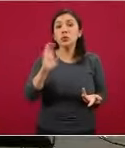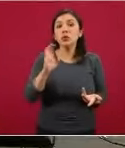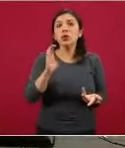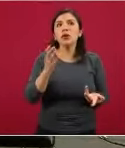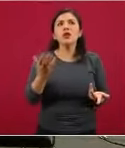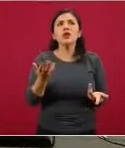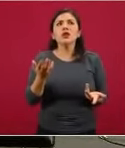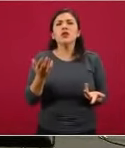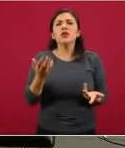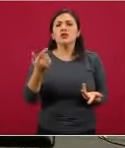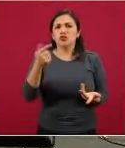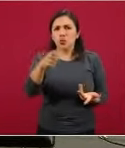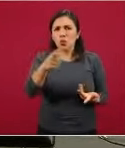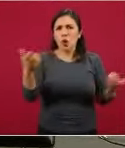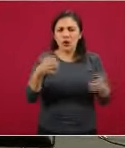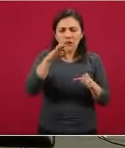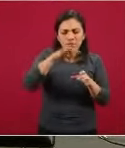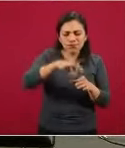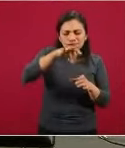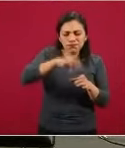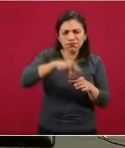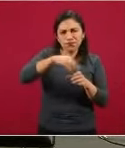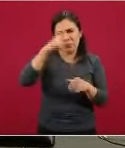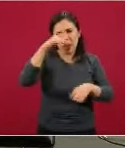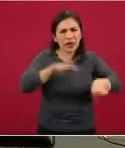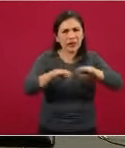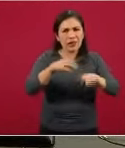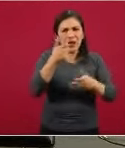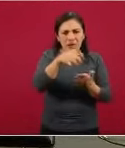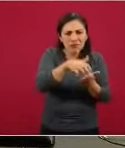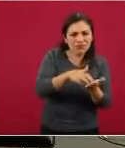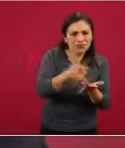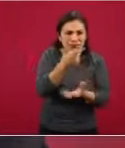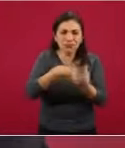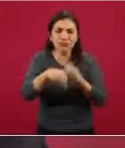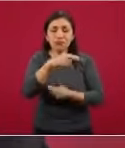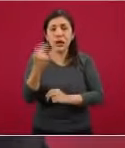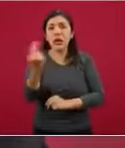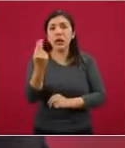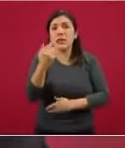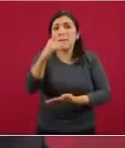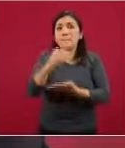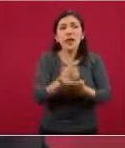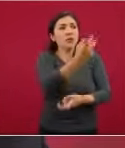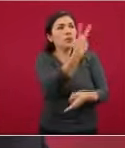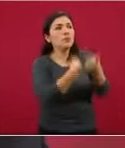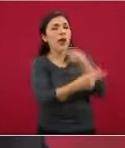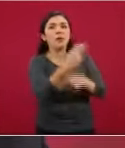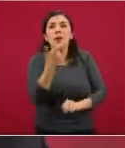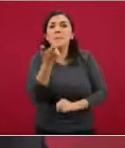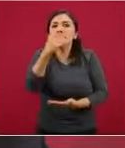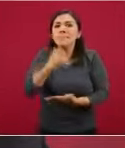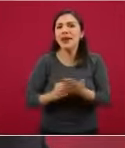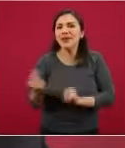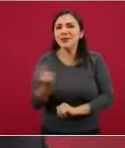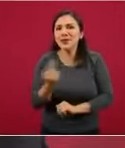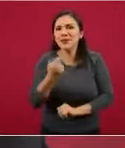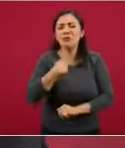nosotros ahorramos en nuestra operación, pues necesitamos menos ingresos para ser